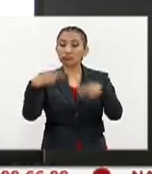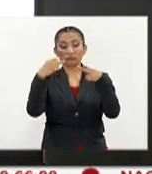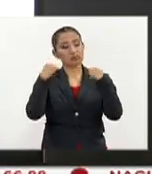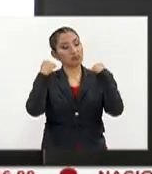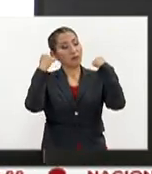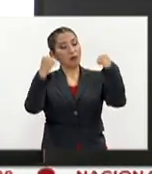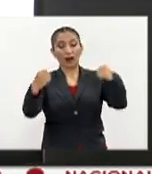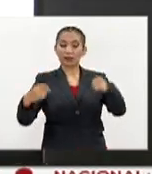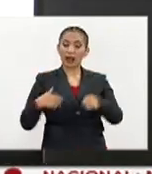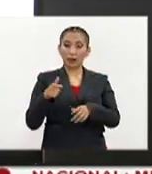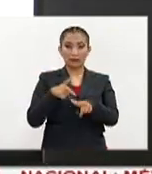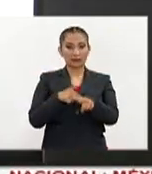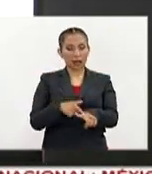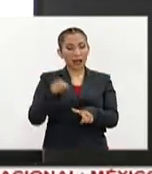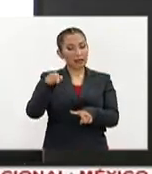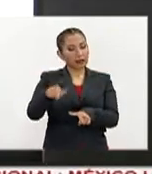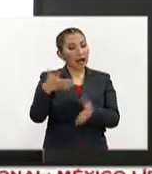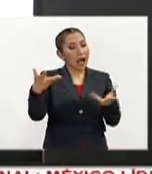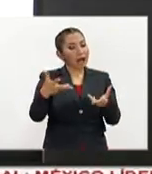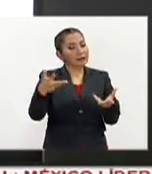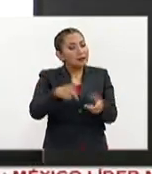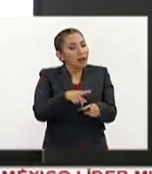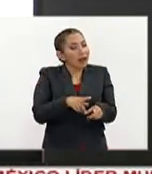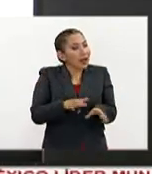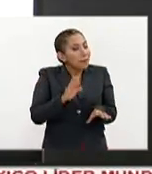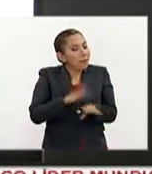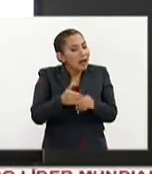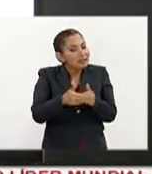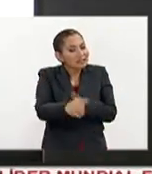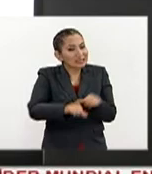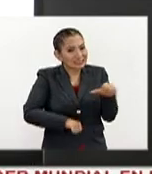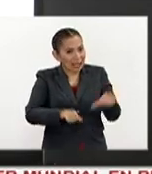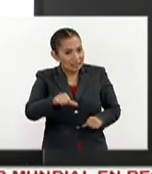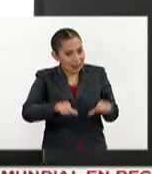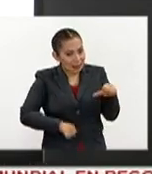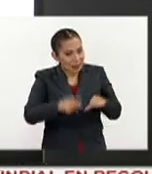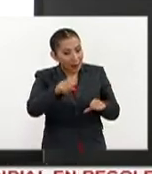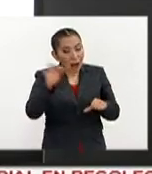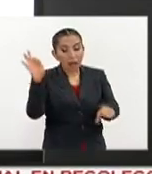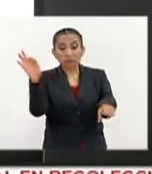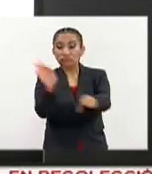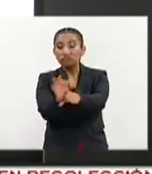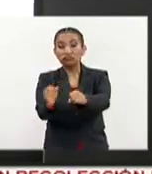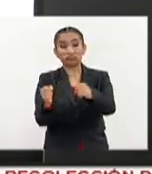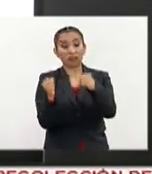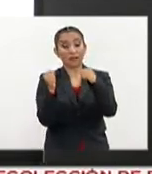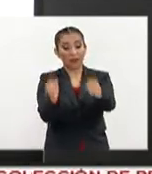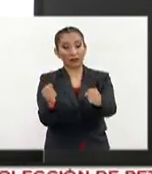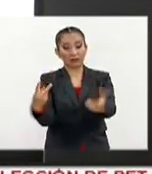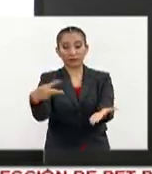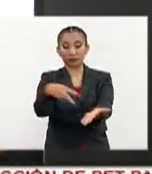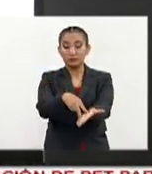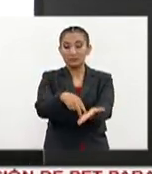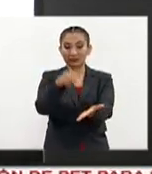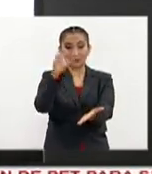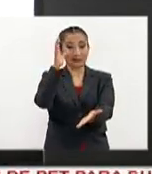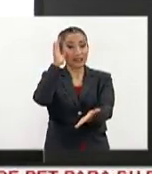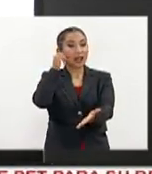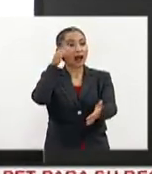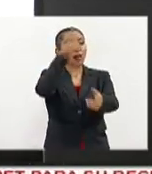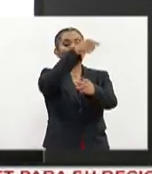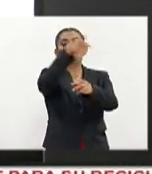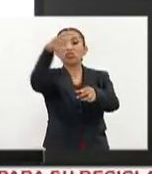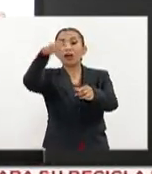su poderío, pues va a llevar a cabo una serie de acciones que pues van a fortalecer esa presencia de China, sobre